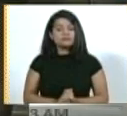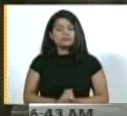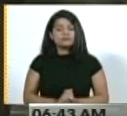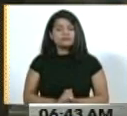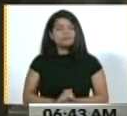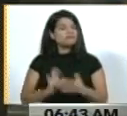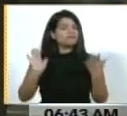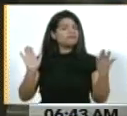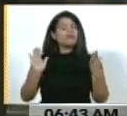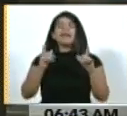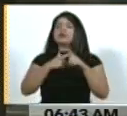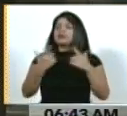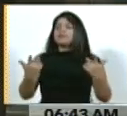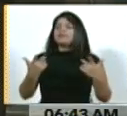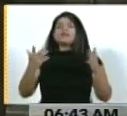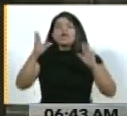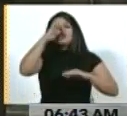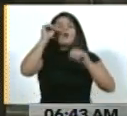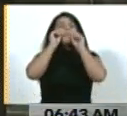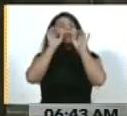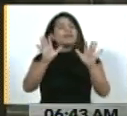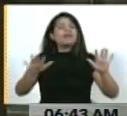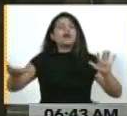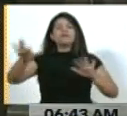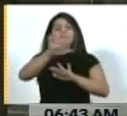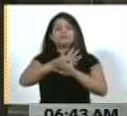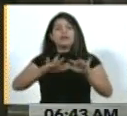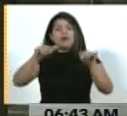Entonces, que Dios bendiga este día.